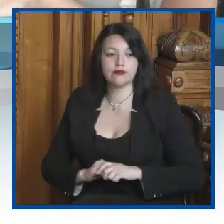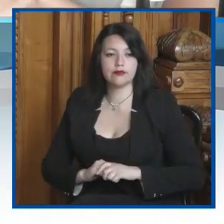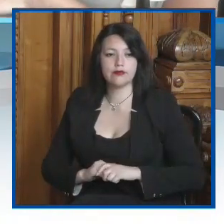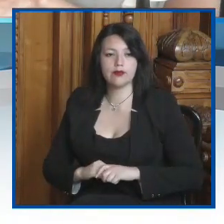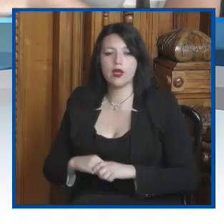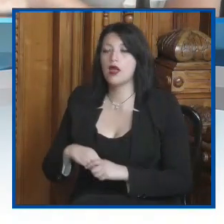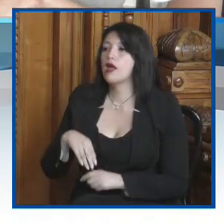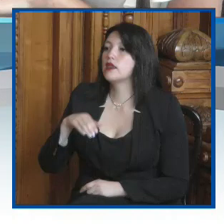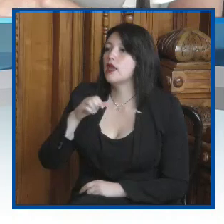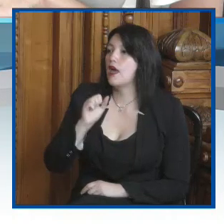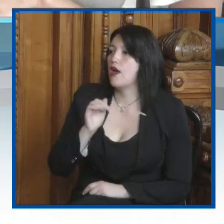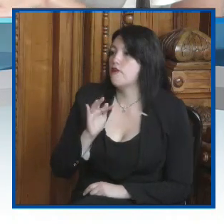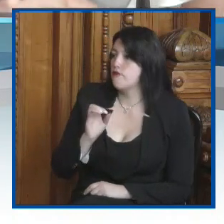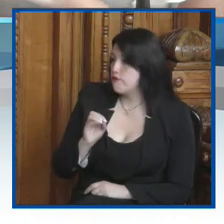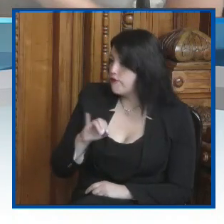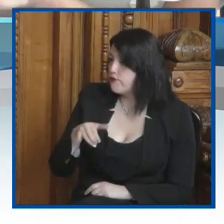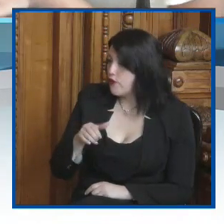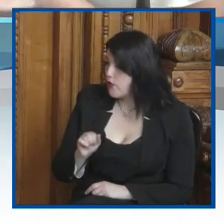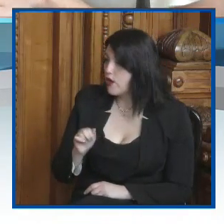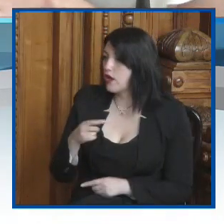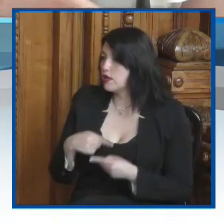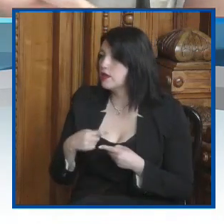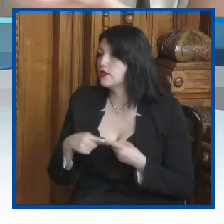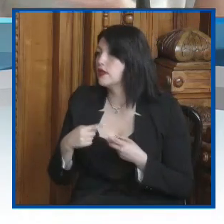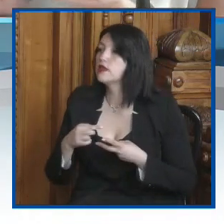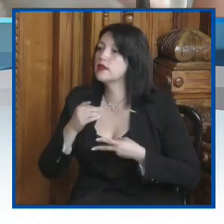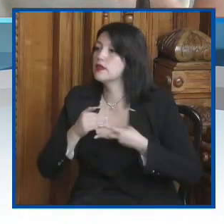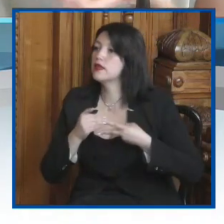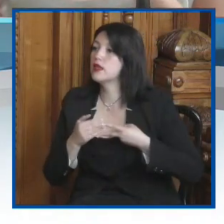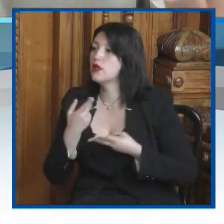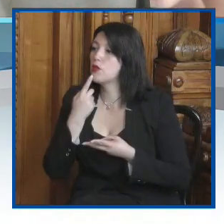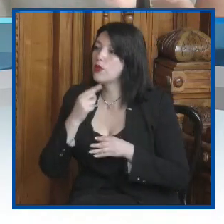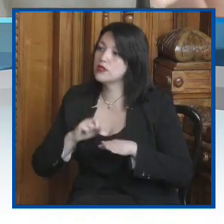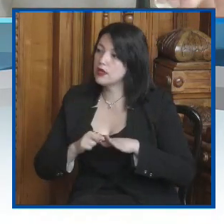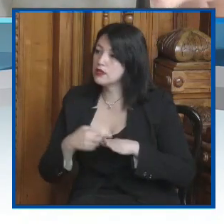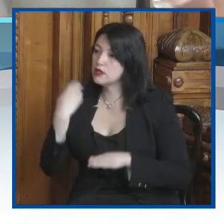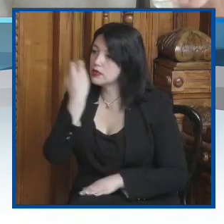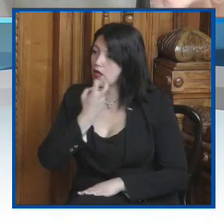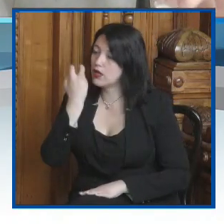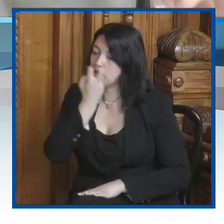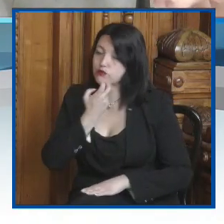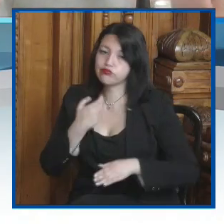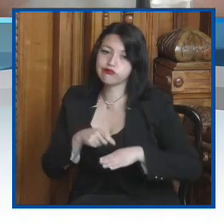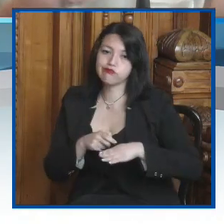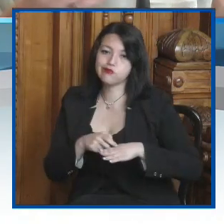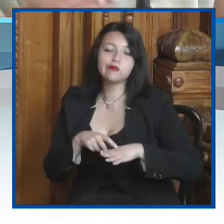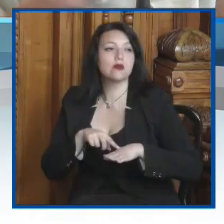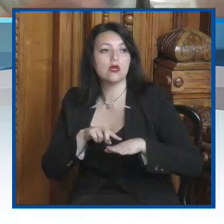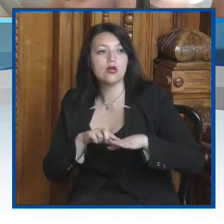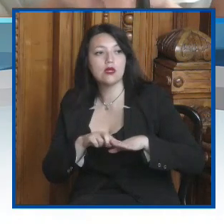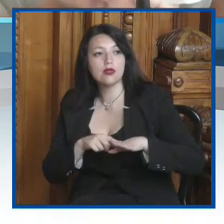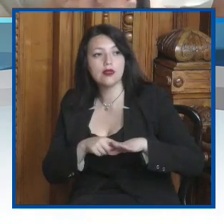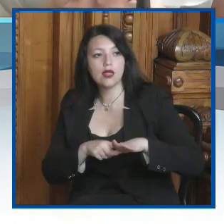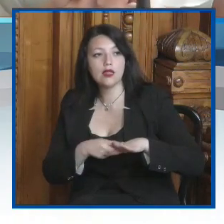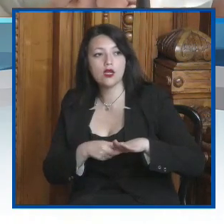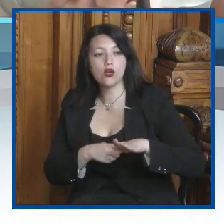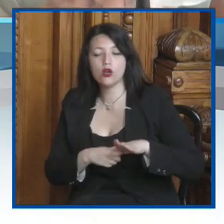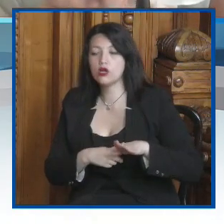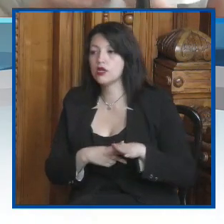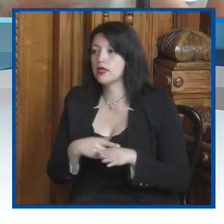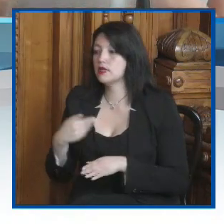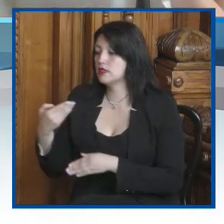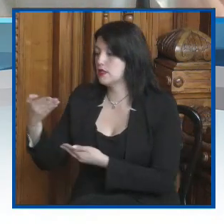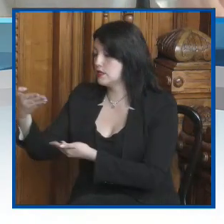afojas 25 presentó el defensor, que afojas, y el que lee, que afojas, no entiende nada, ni qué dijo, porque tampoco tiene el expediente en la